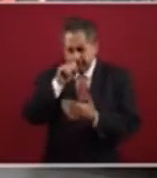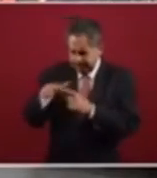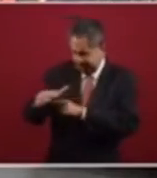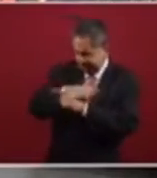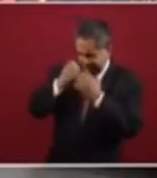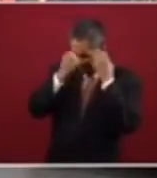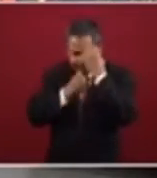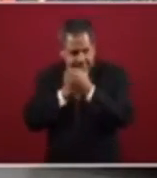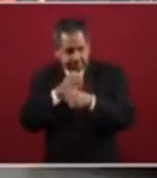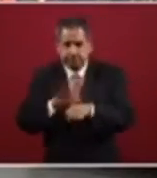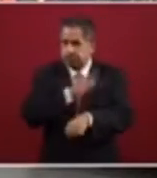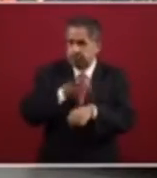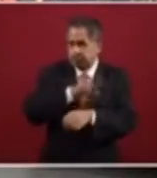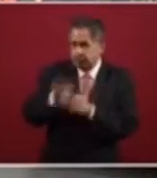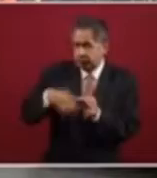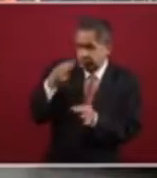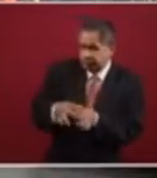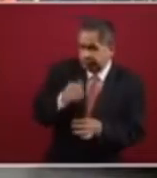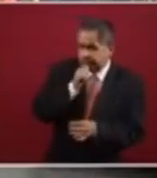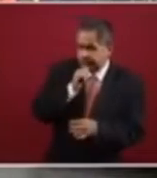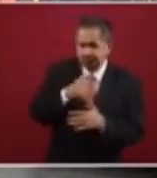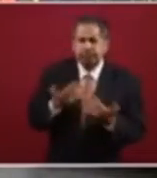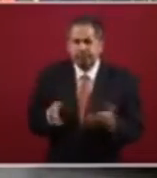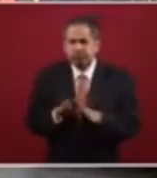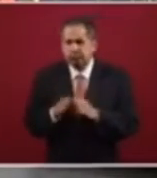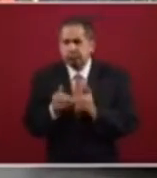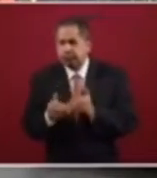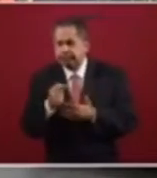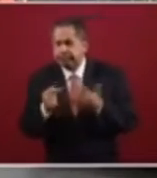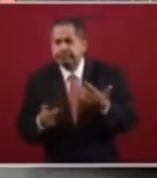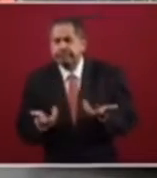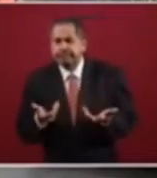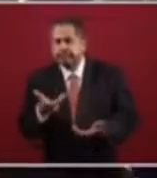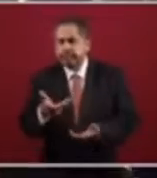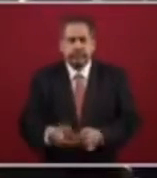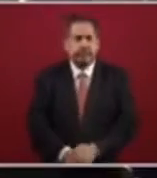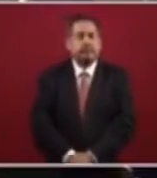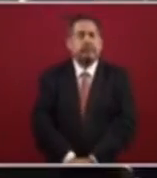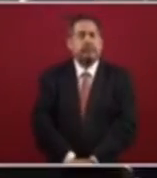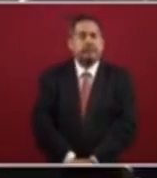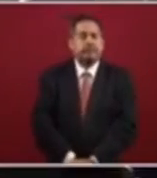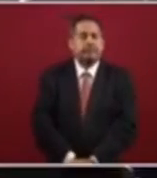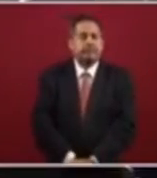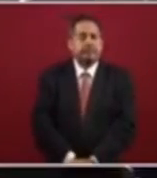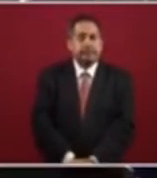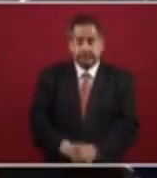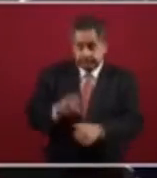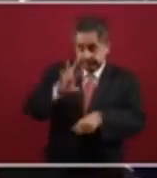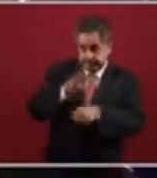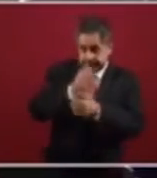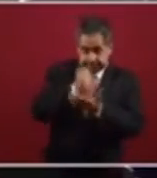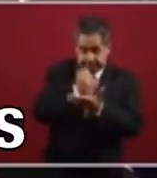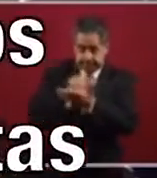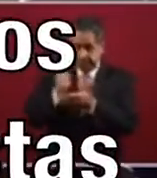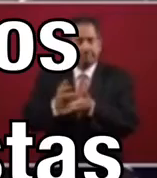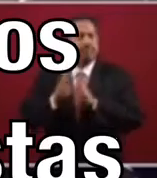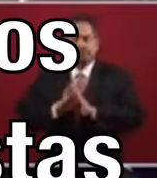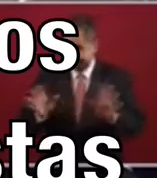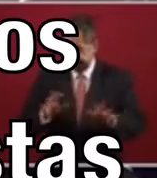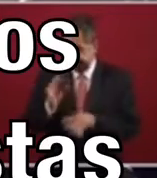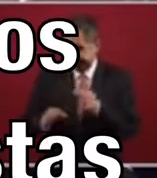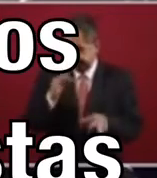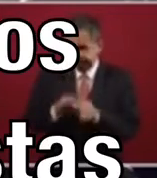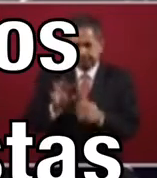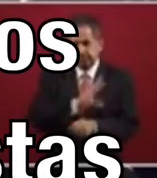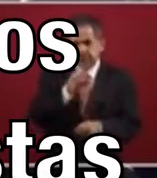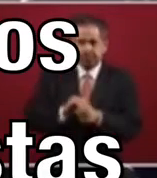de impacto ambiental todavía no está lista. ¿Qué avances se tiene al respecto? Sí, los permisos están al 100%, todos los permisos